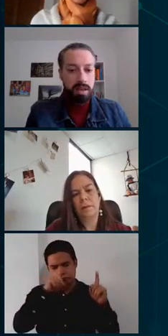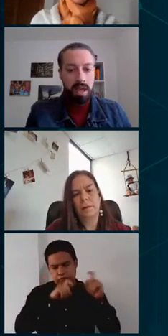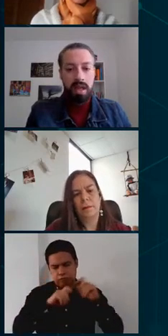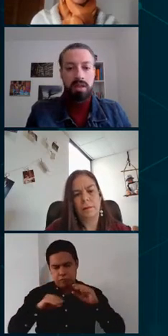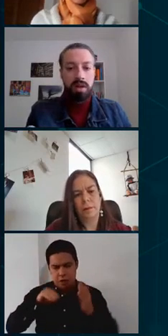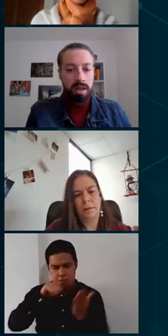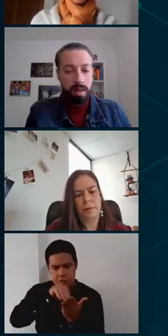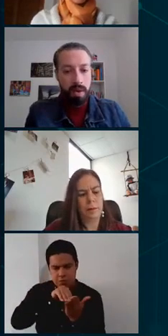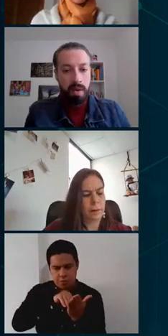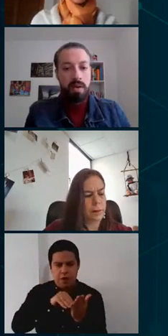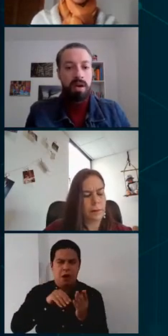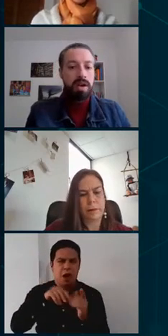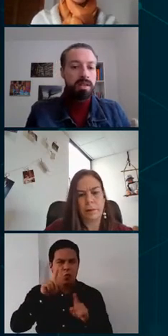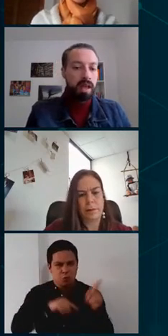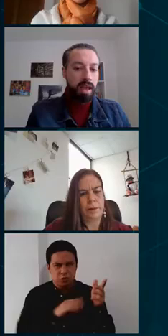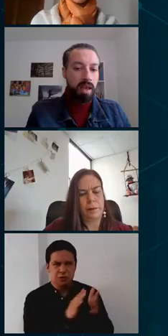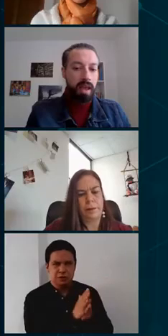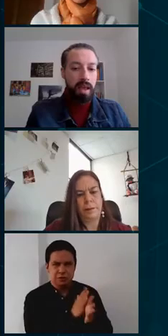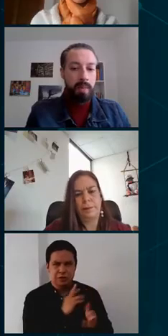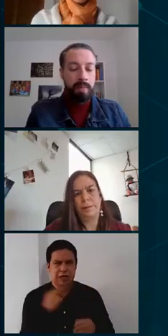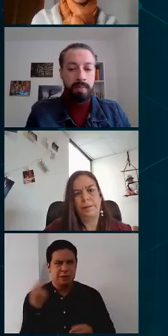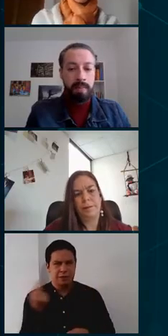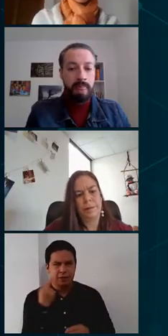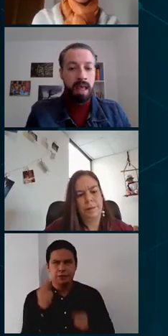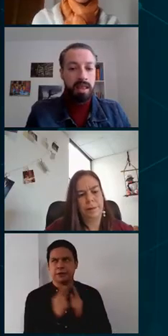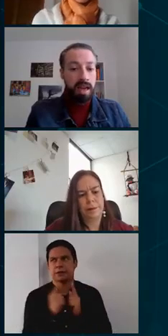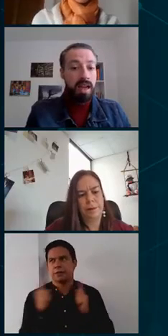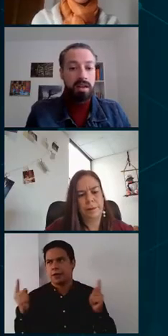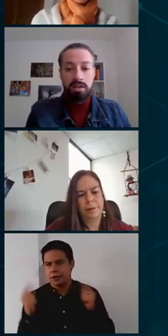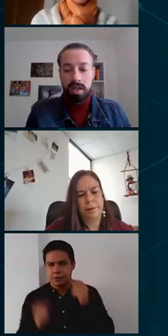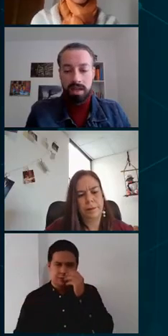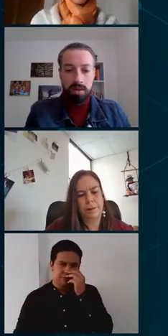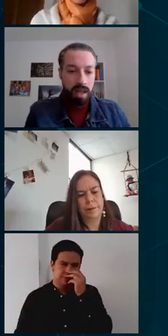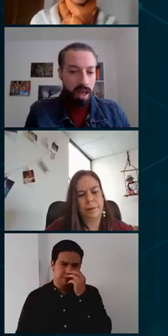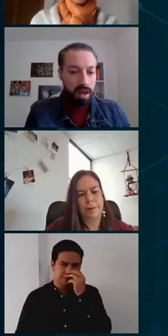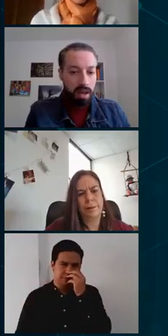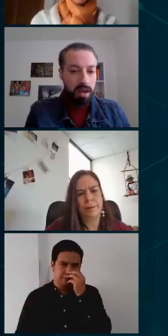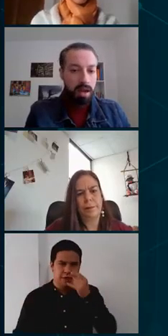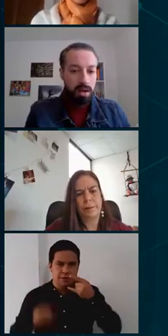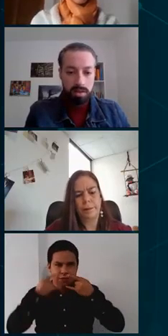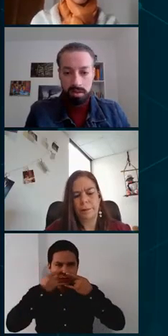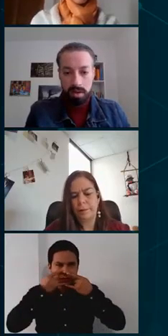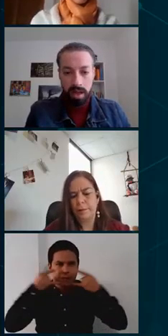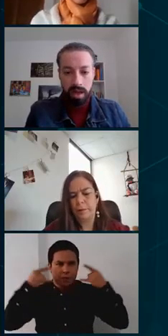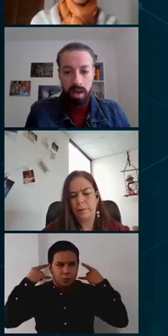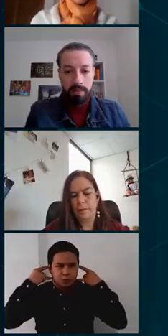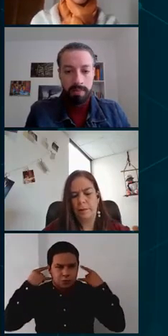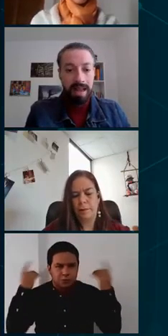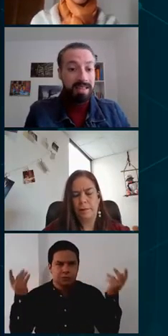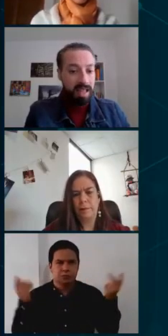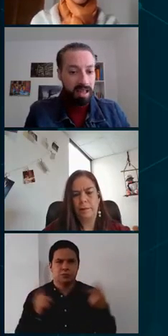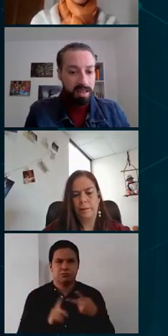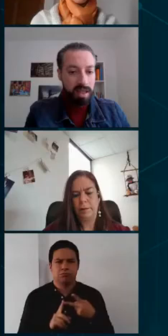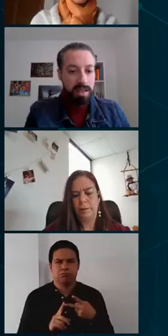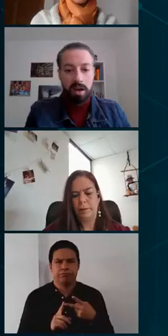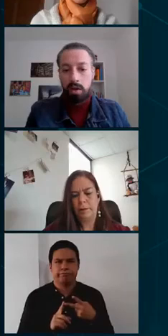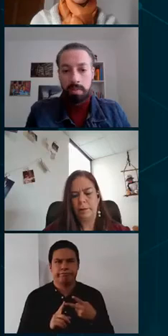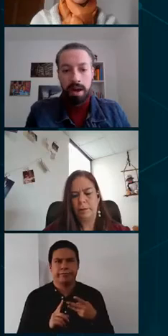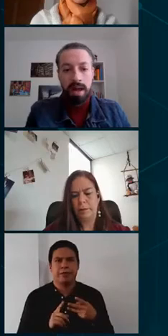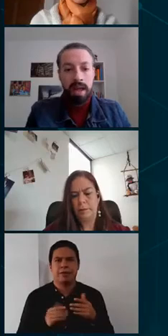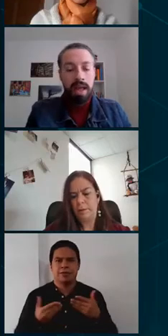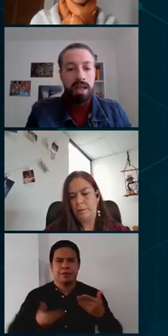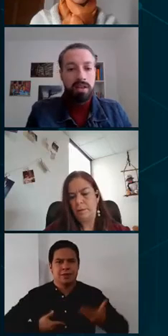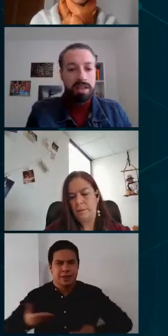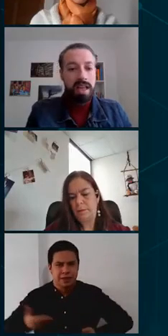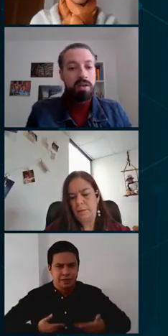el distanciamiento, que el tapabocas, que tener, no sé, seguridad en las tiendas de